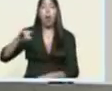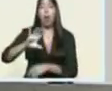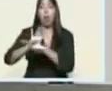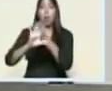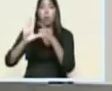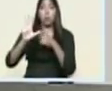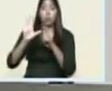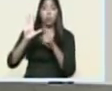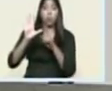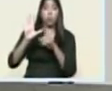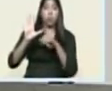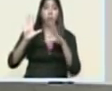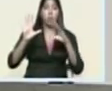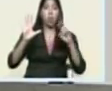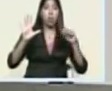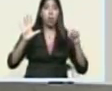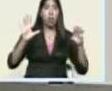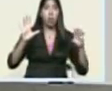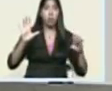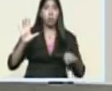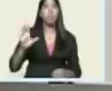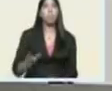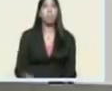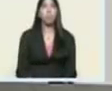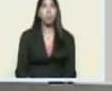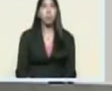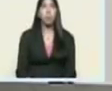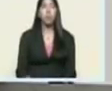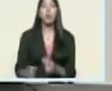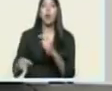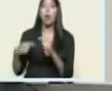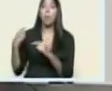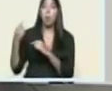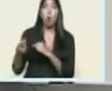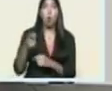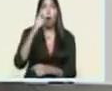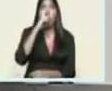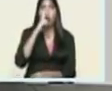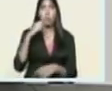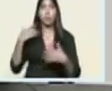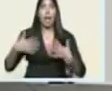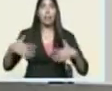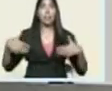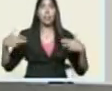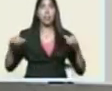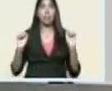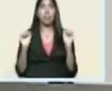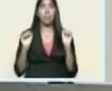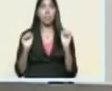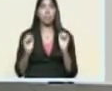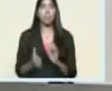la República, un verdadero poder electoral. Y el próximo año hay papá.